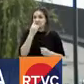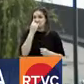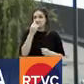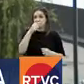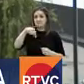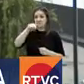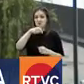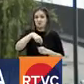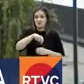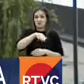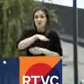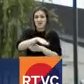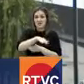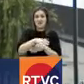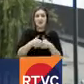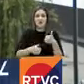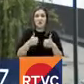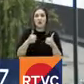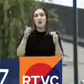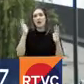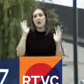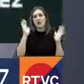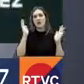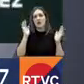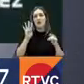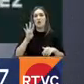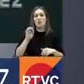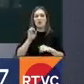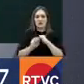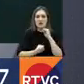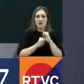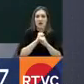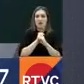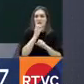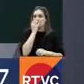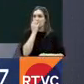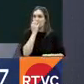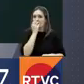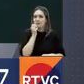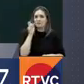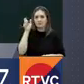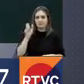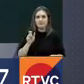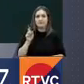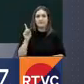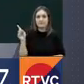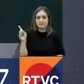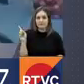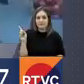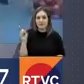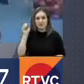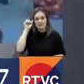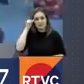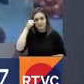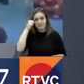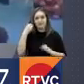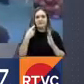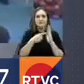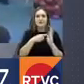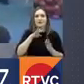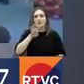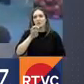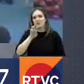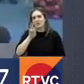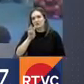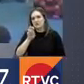para esta tarde de viernes es un conversatorio, 40 años del Nobel de Literatura a Gabriel García Márquez. Ustedes recuerdan, 1982,